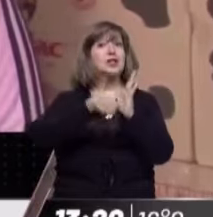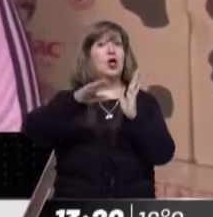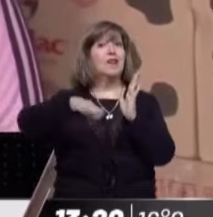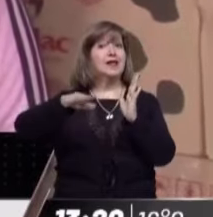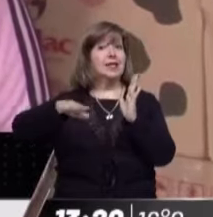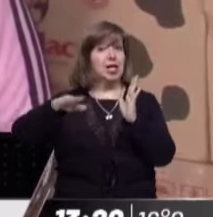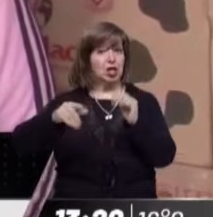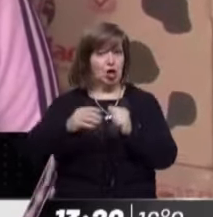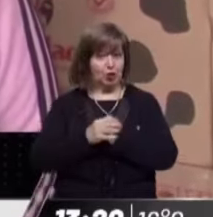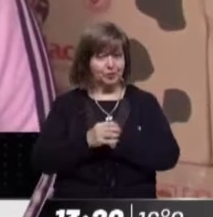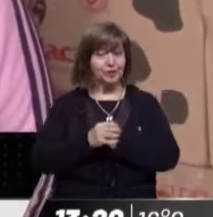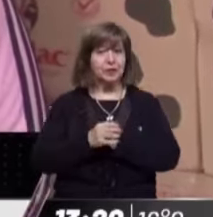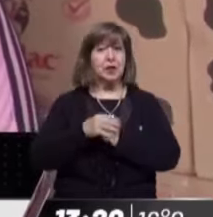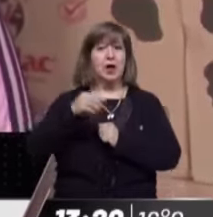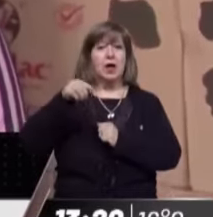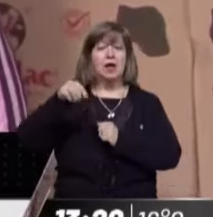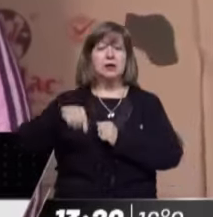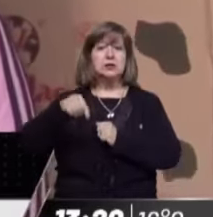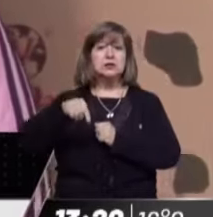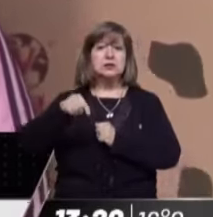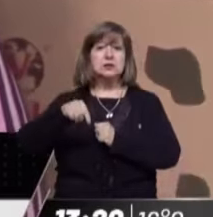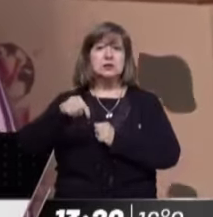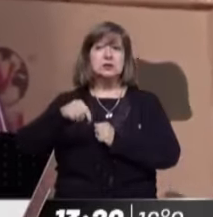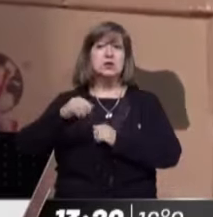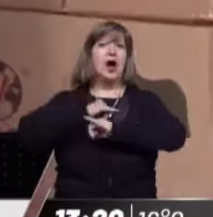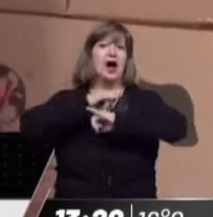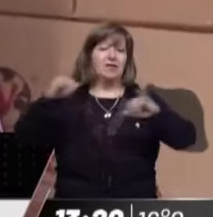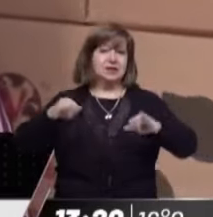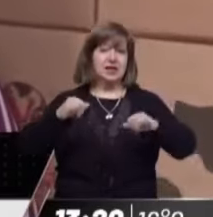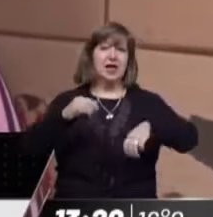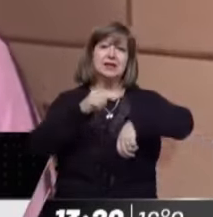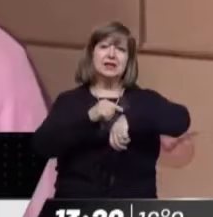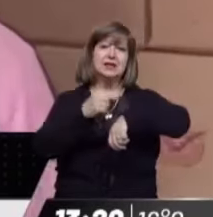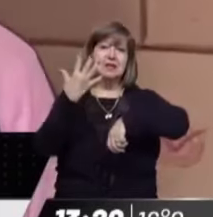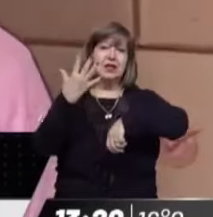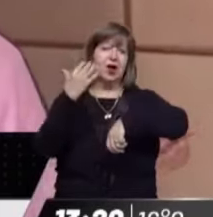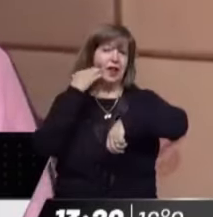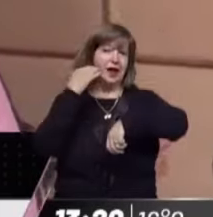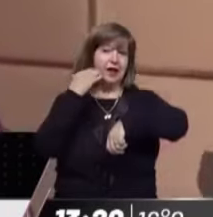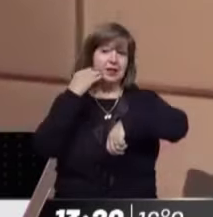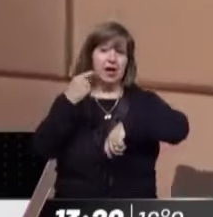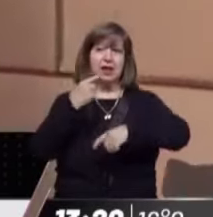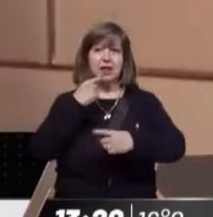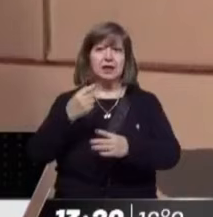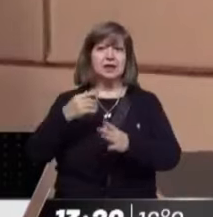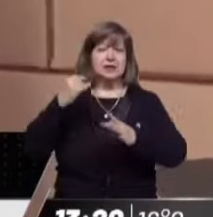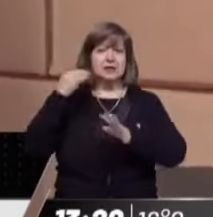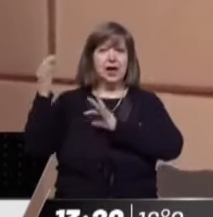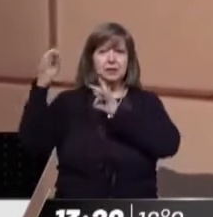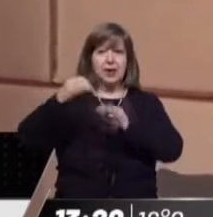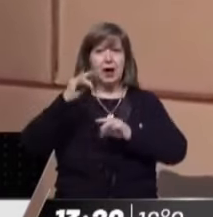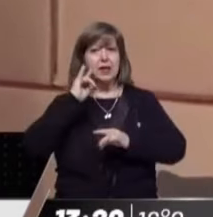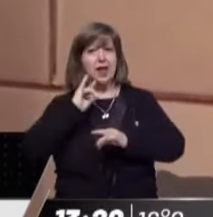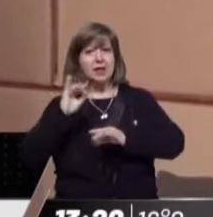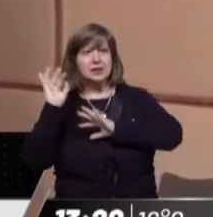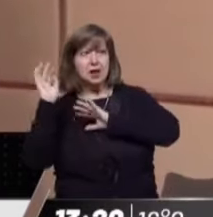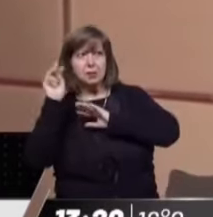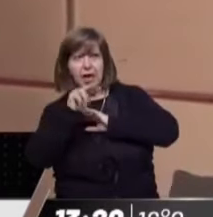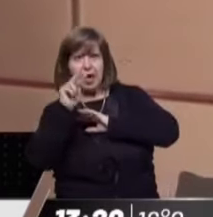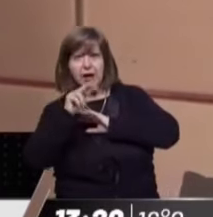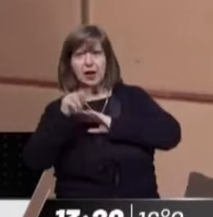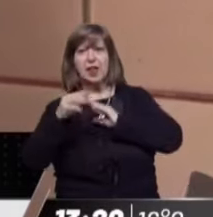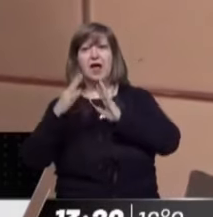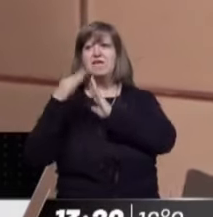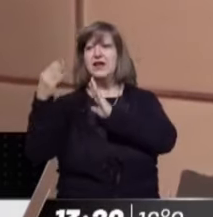desde el minuto cero que bajó la primer caja de leche ya empezó a venir gente a preguntar desde ayer que ya muchos están